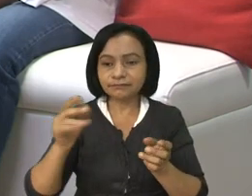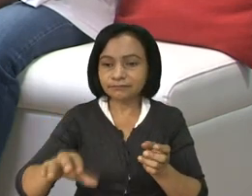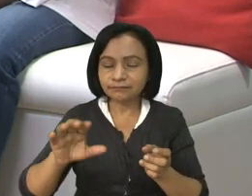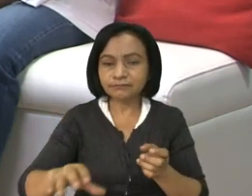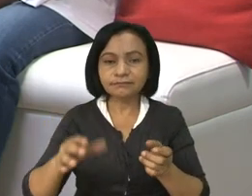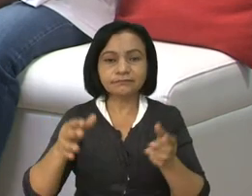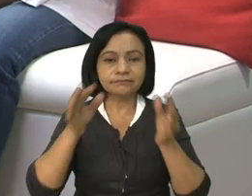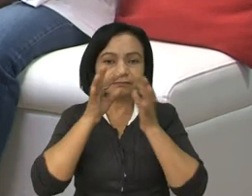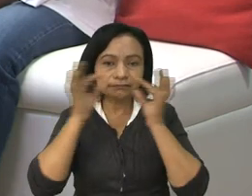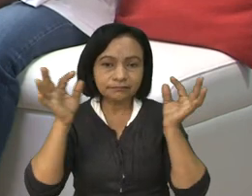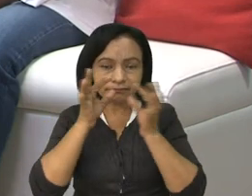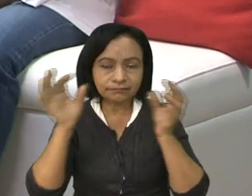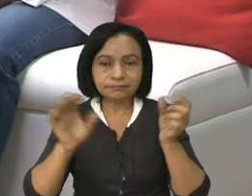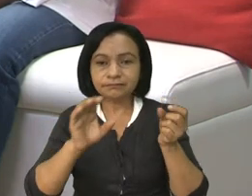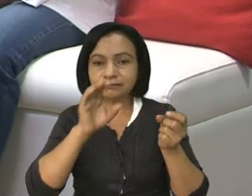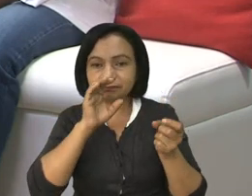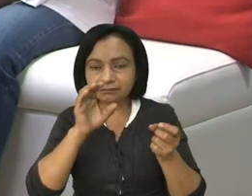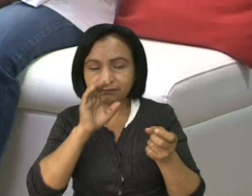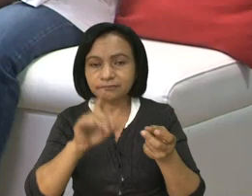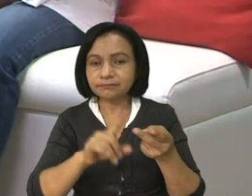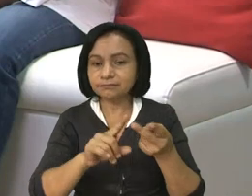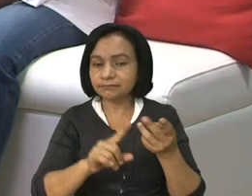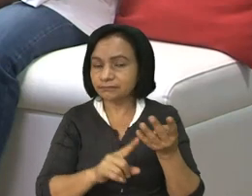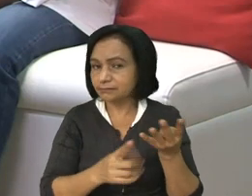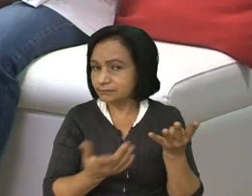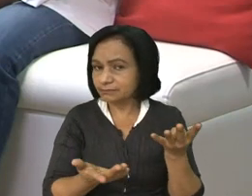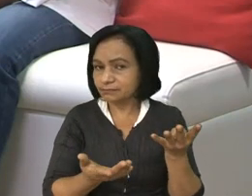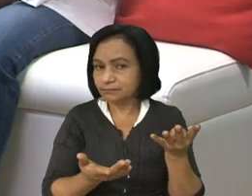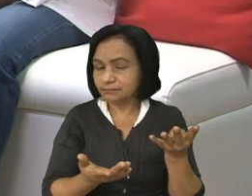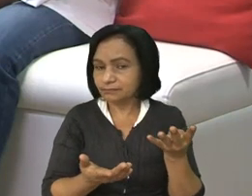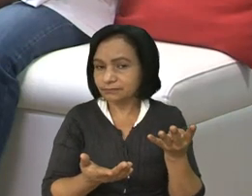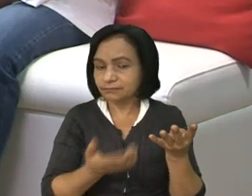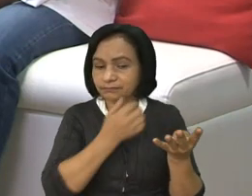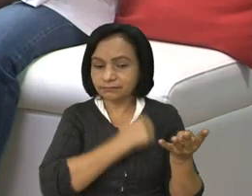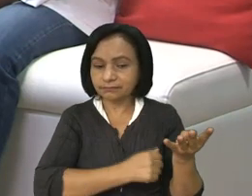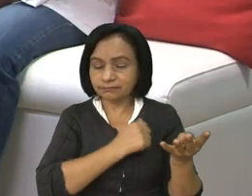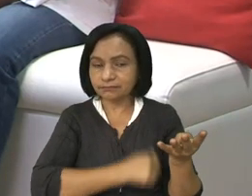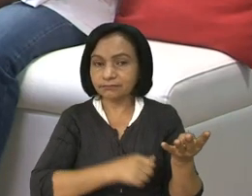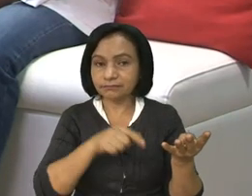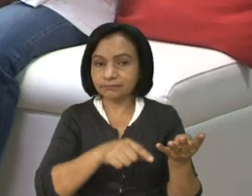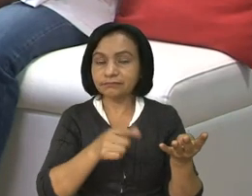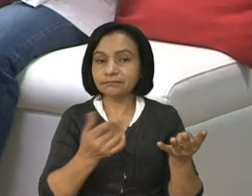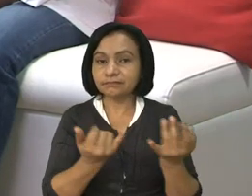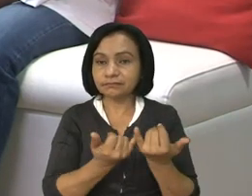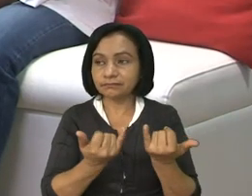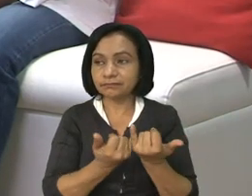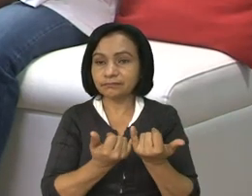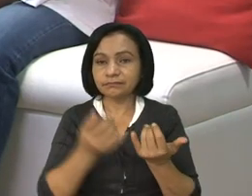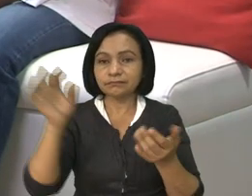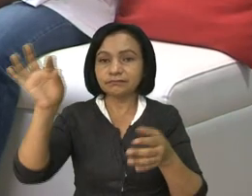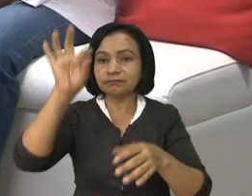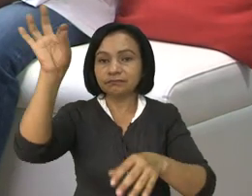del gato, por la parte el chancho también. Del cerdo, por las heces contaminadas, sino también por las